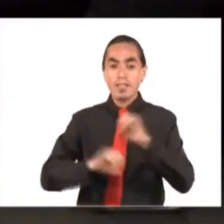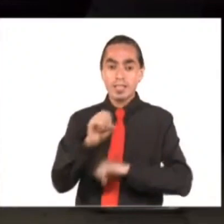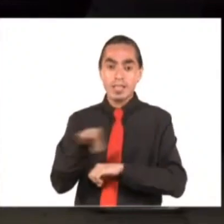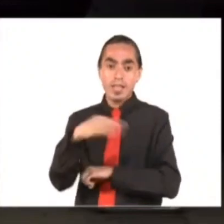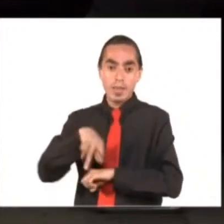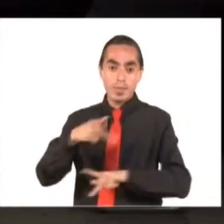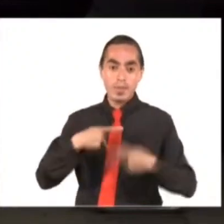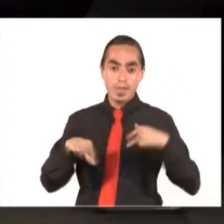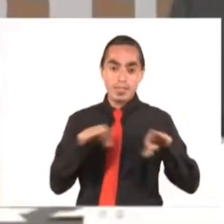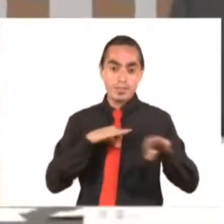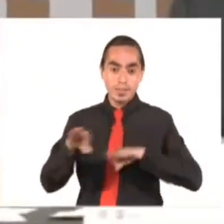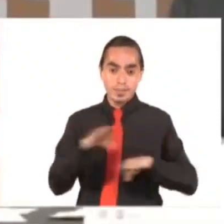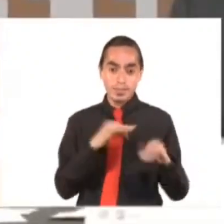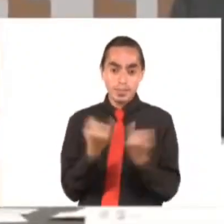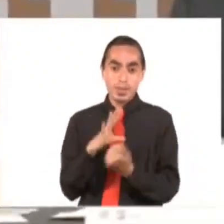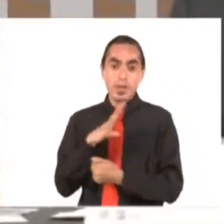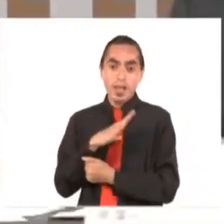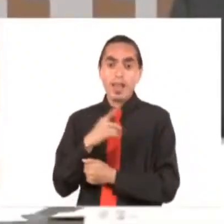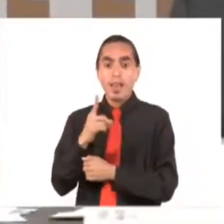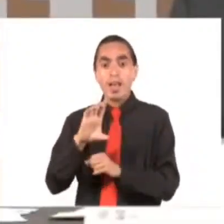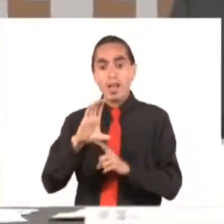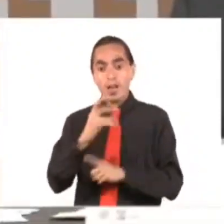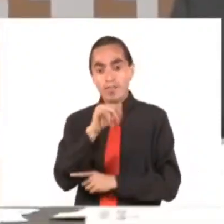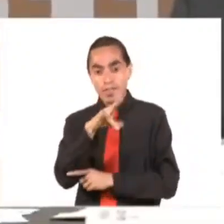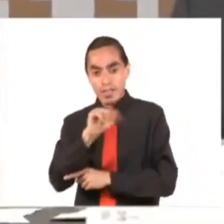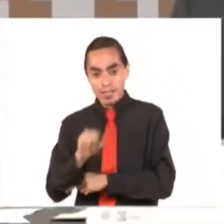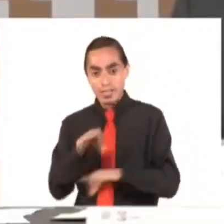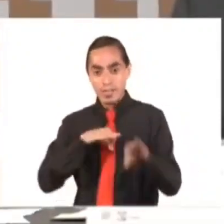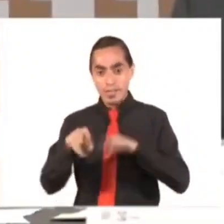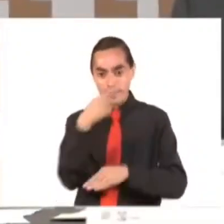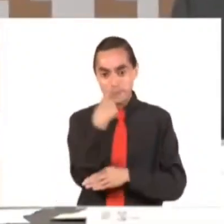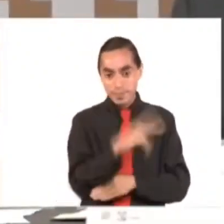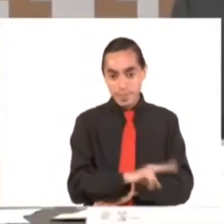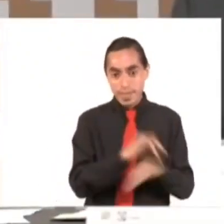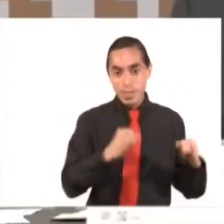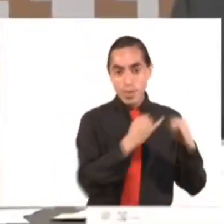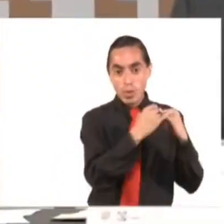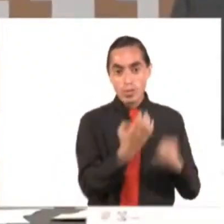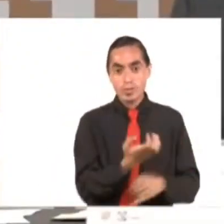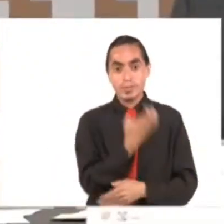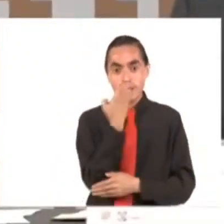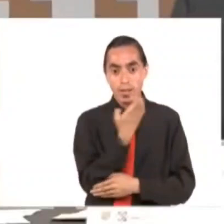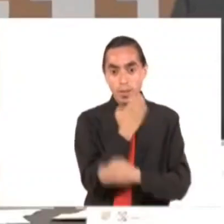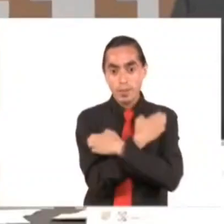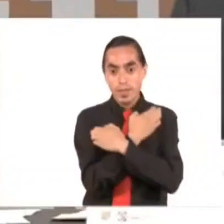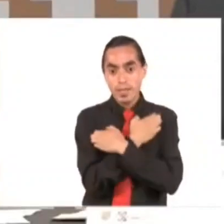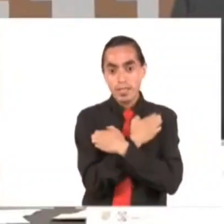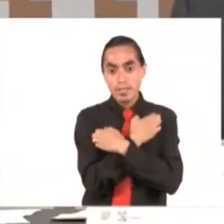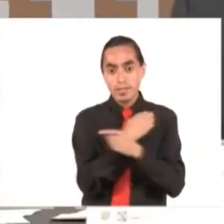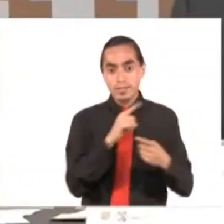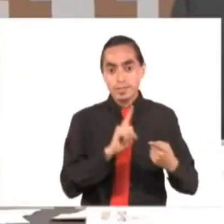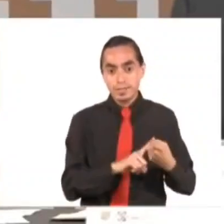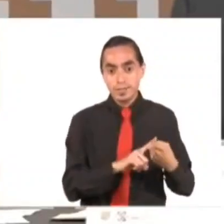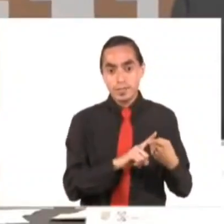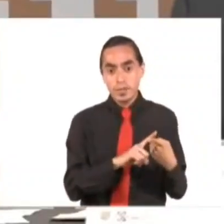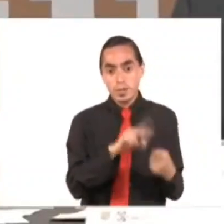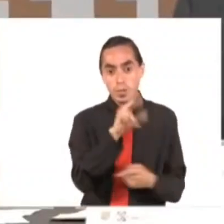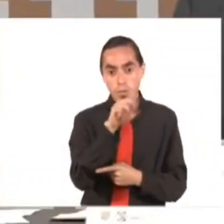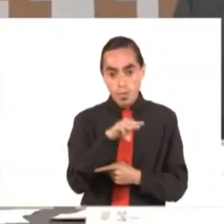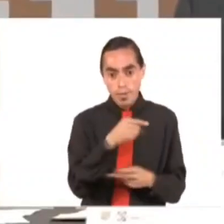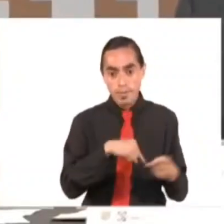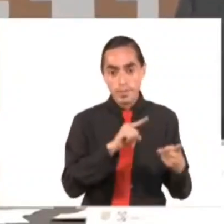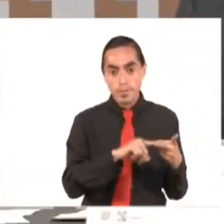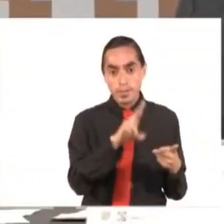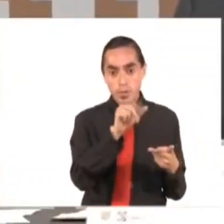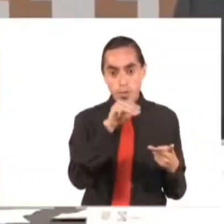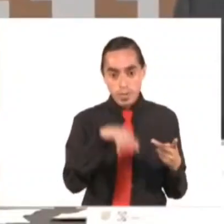Trabajadores y la Confederación de Trabajadores de México. Por instituciones educativas, la Universidad Autónoma Metropolitana, la Universidad